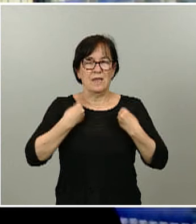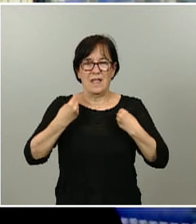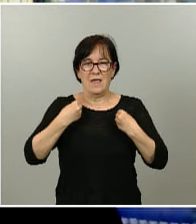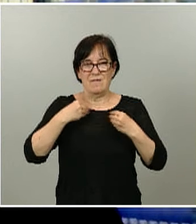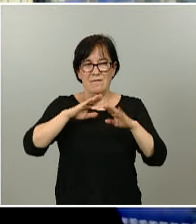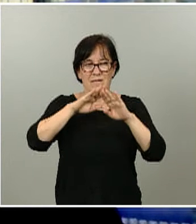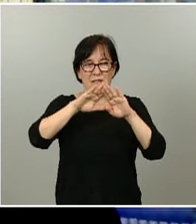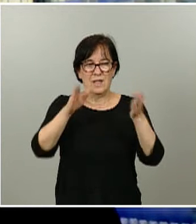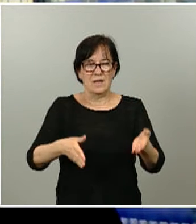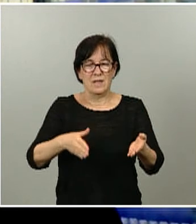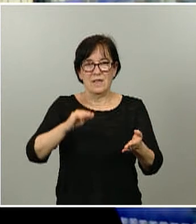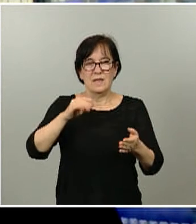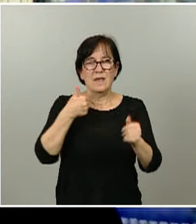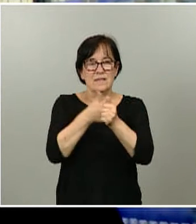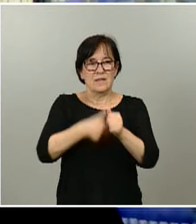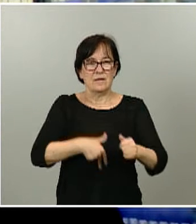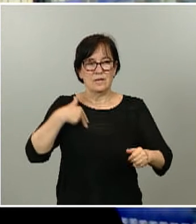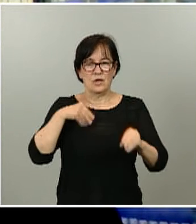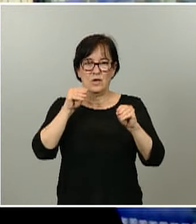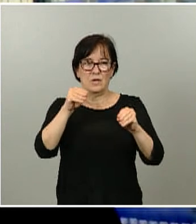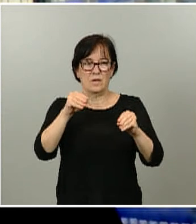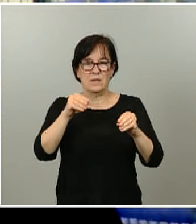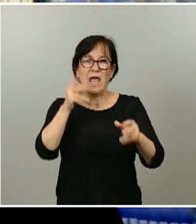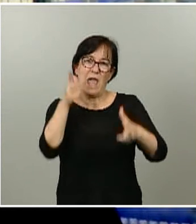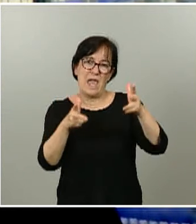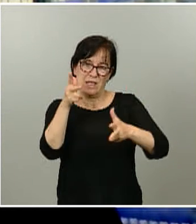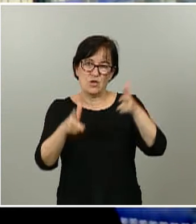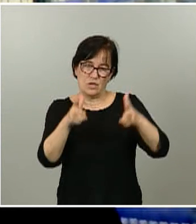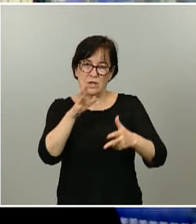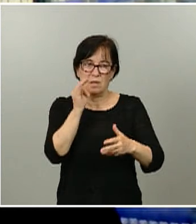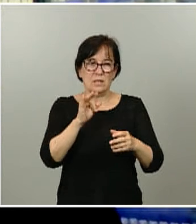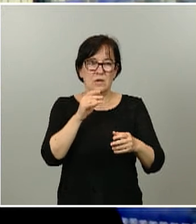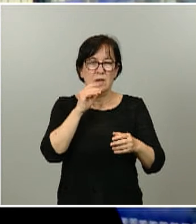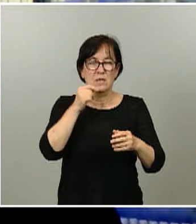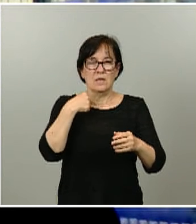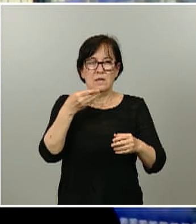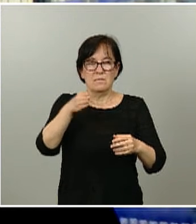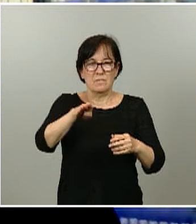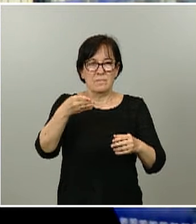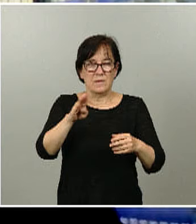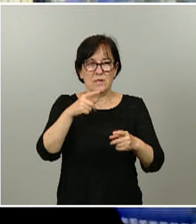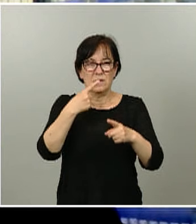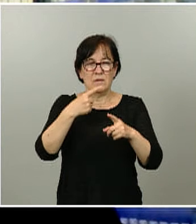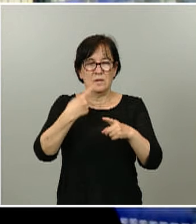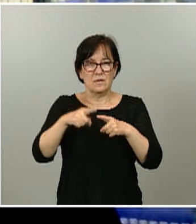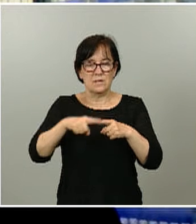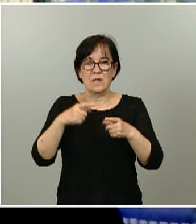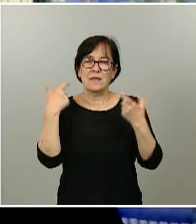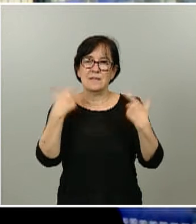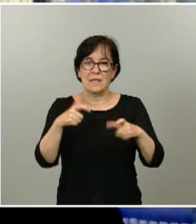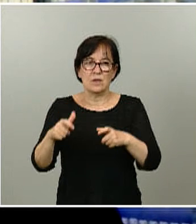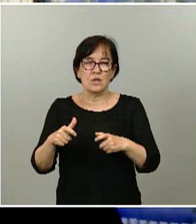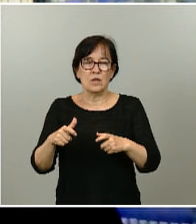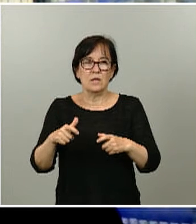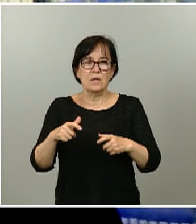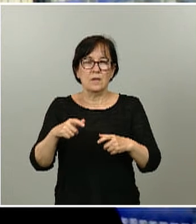la secretaria general de su partido aquí en Euskadi. Yo sé que dentro de Bildu hay muchas facetas y muchos sectores, pero dice Idoia